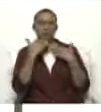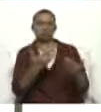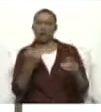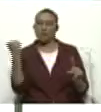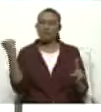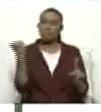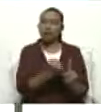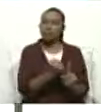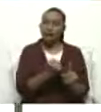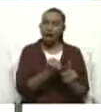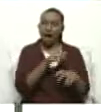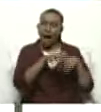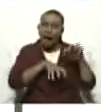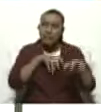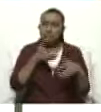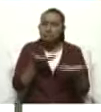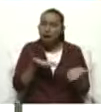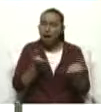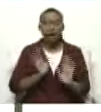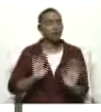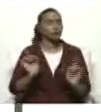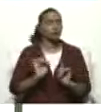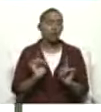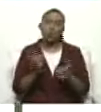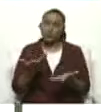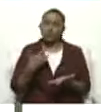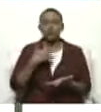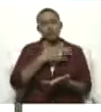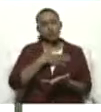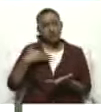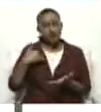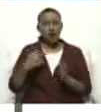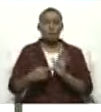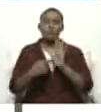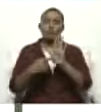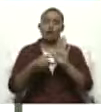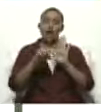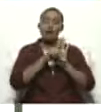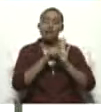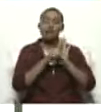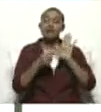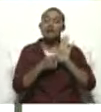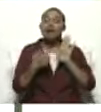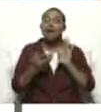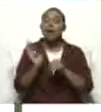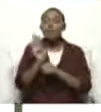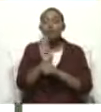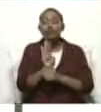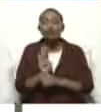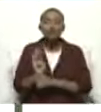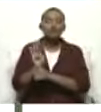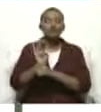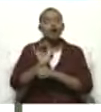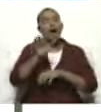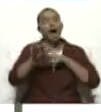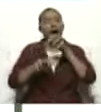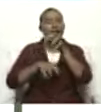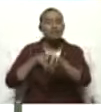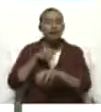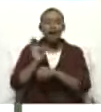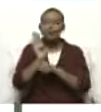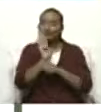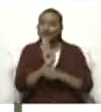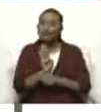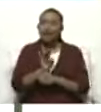En tal sentido, quiero destacar que esta ley no solo protege al animal de compañía que se encuentra al cuidado de las